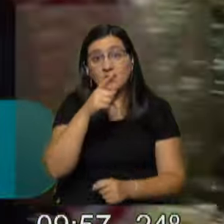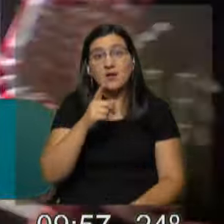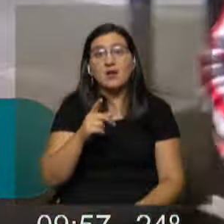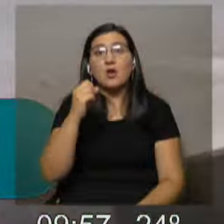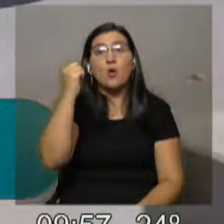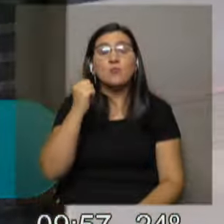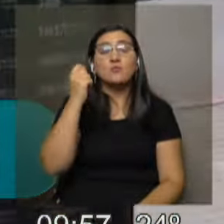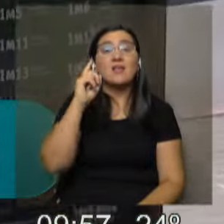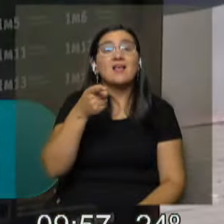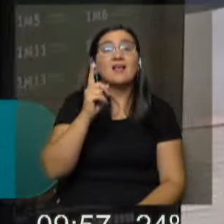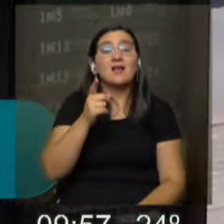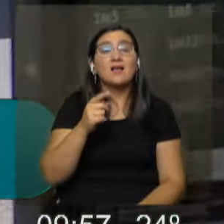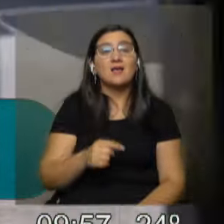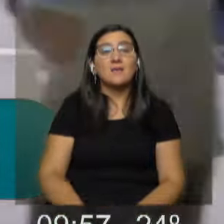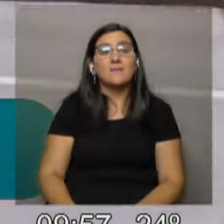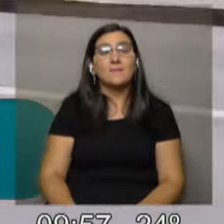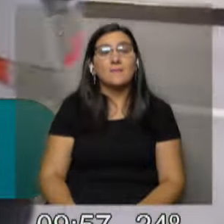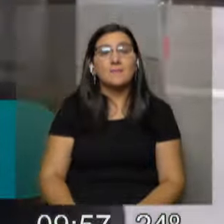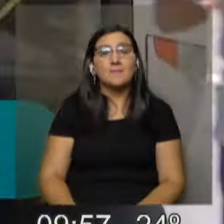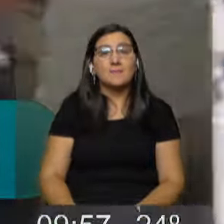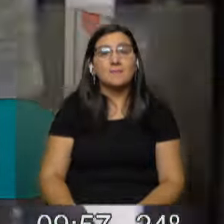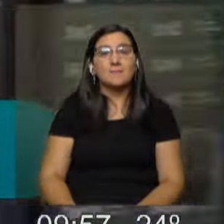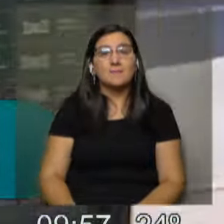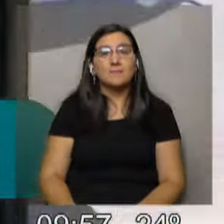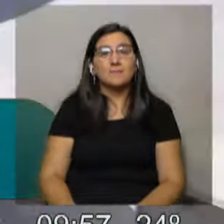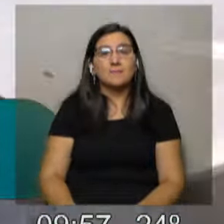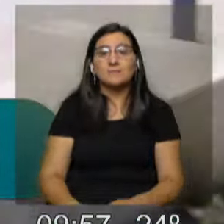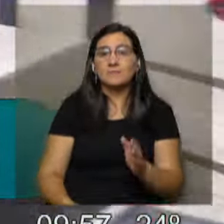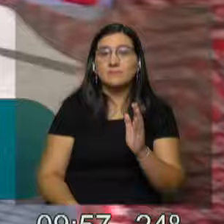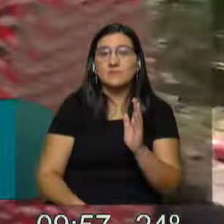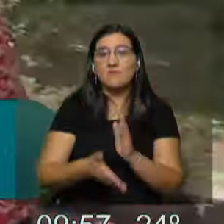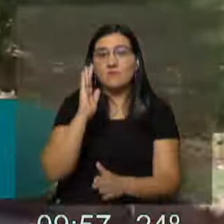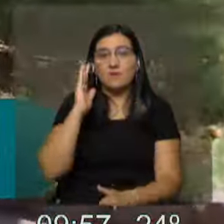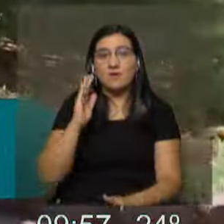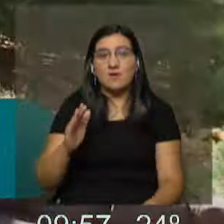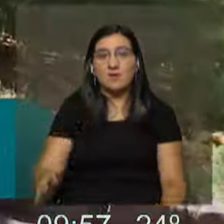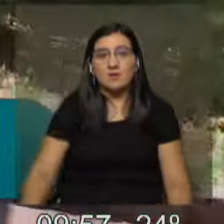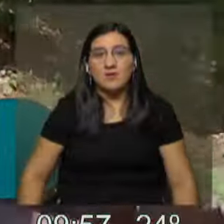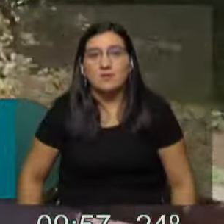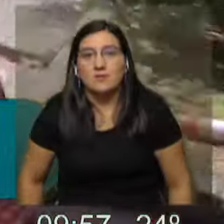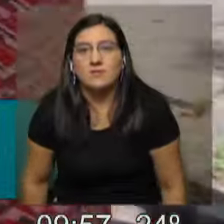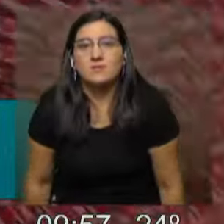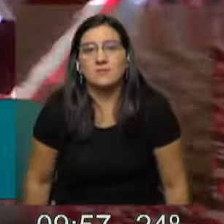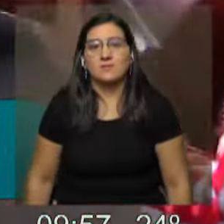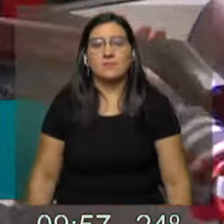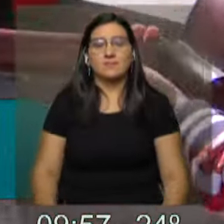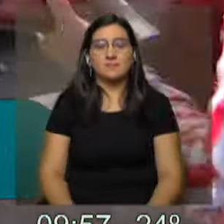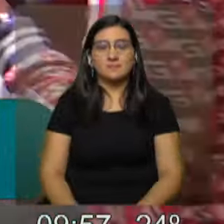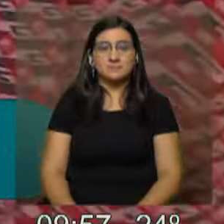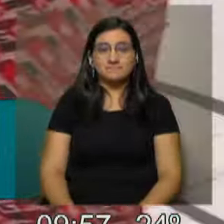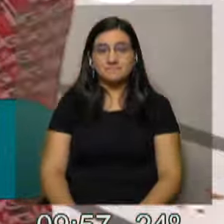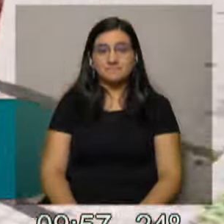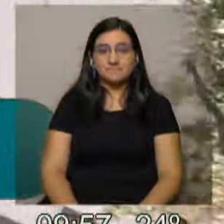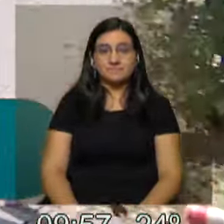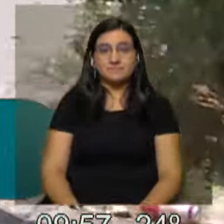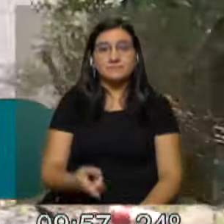si nos para el G. Portones, a ver. Ay, mirá cómo me amagó el G Portones. Mirá cómo me